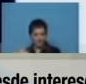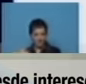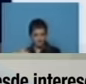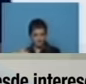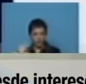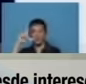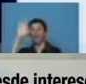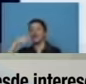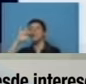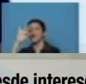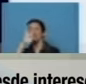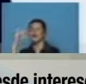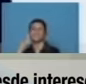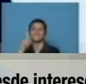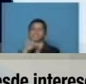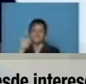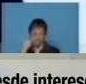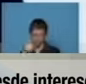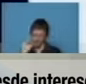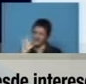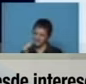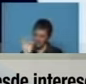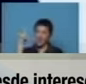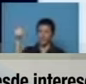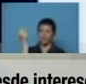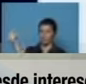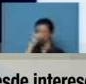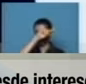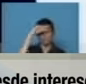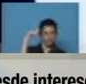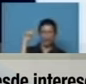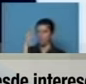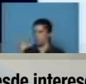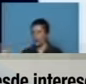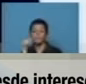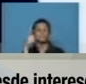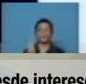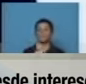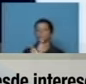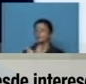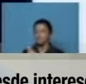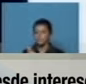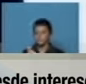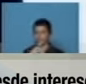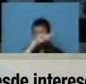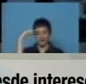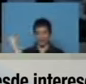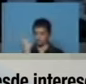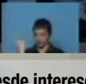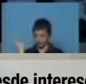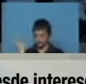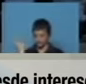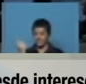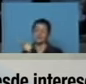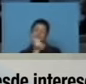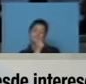commodity, que como ustedes saben, como todo commodity, no tiene precios nacionales, sino que es una variable de carácter internacional? Si